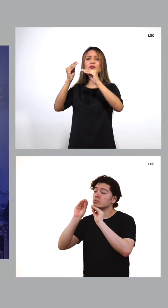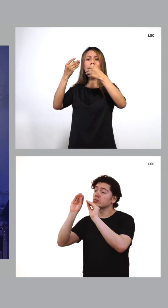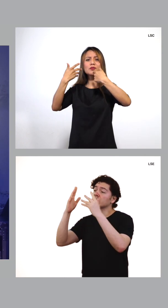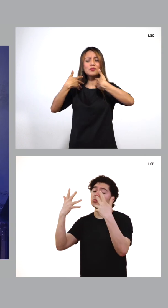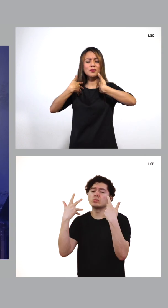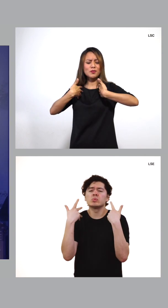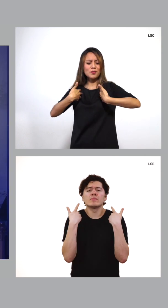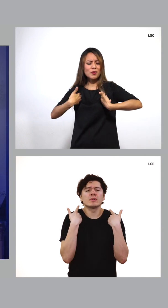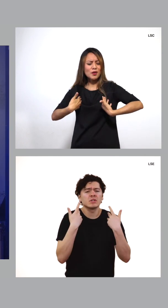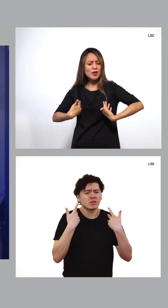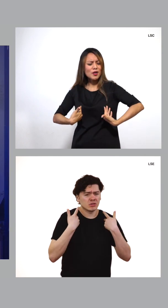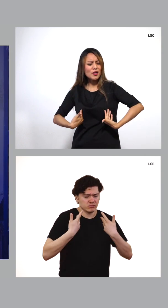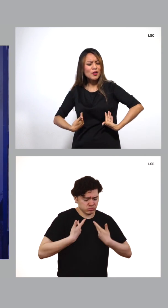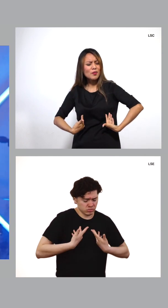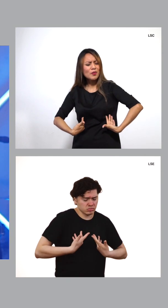envuelto en